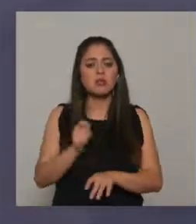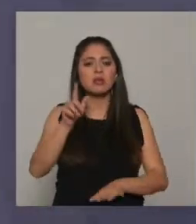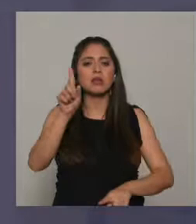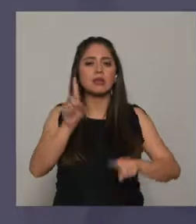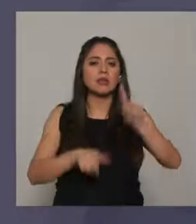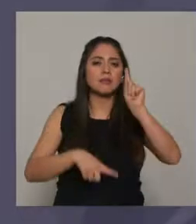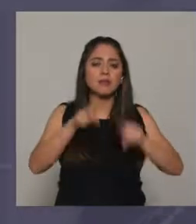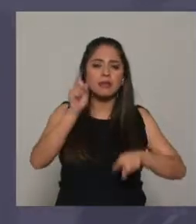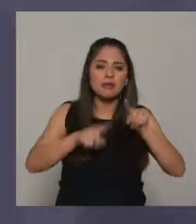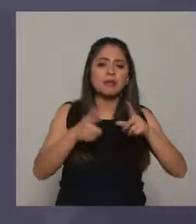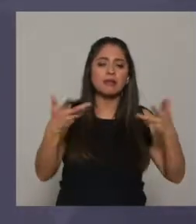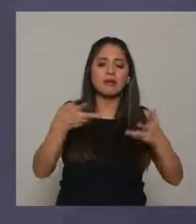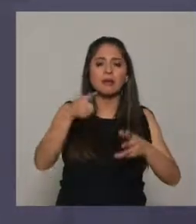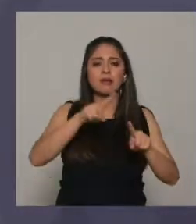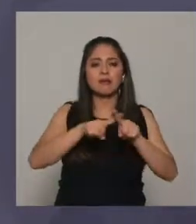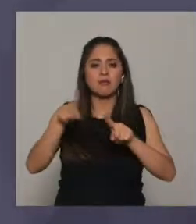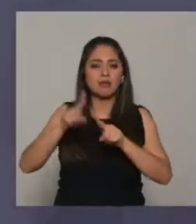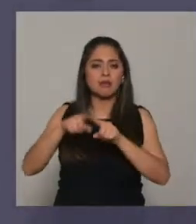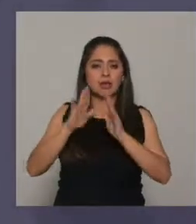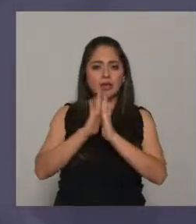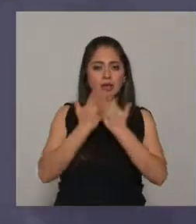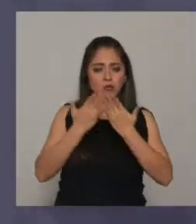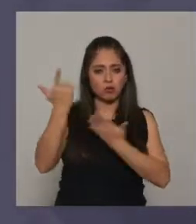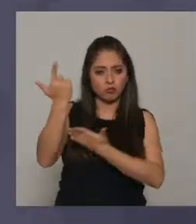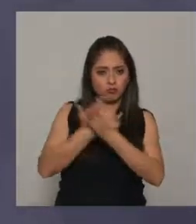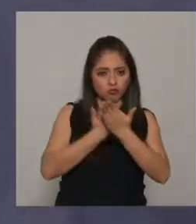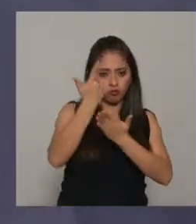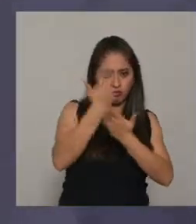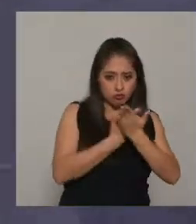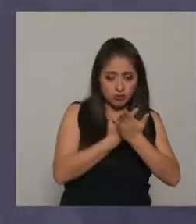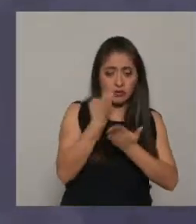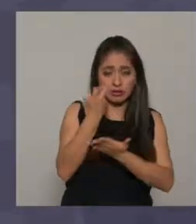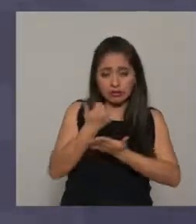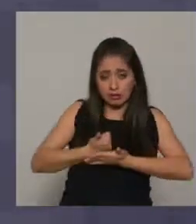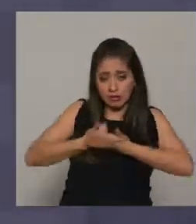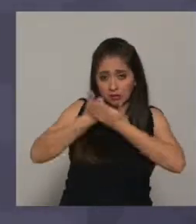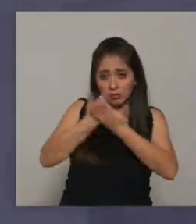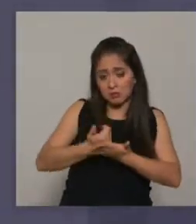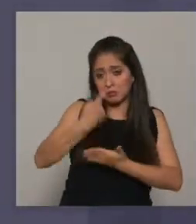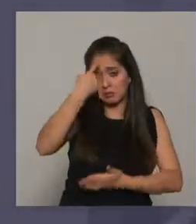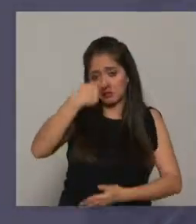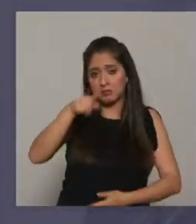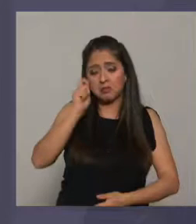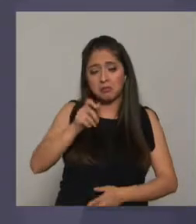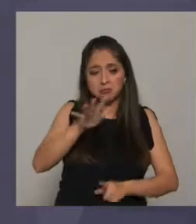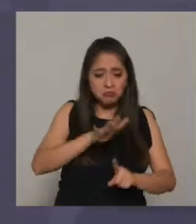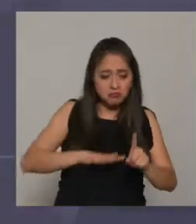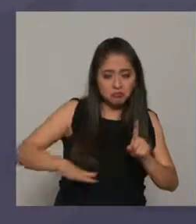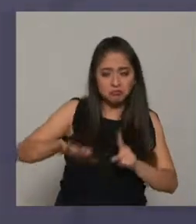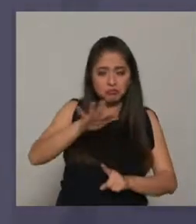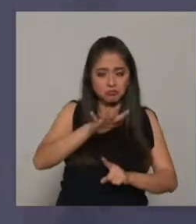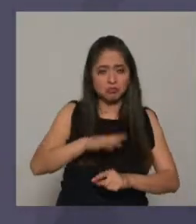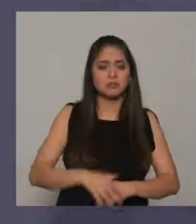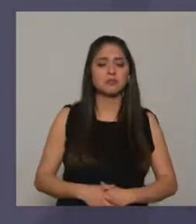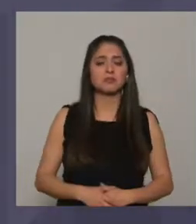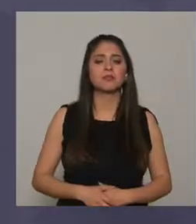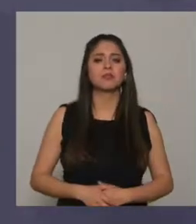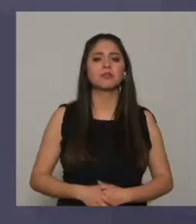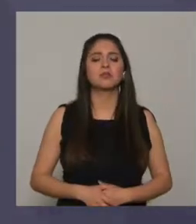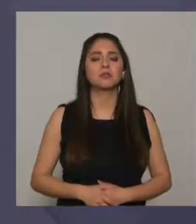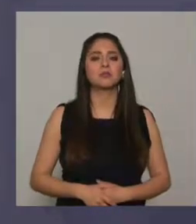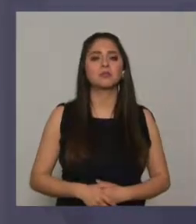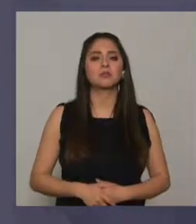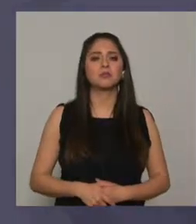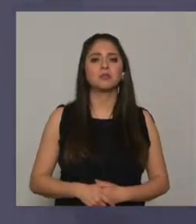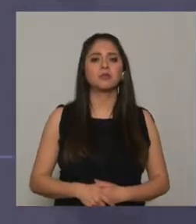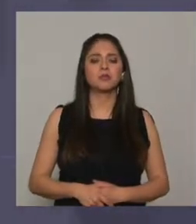índices y los libros de cotejo, que nos van a simplificar mucho el problema del espacio, ¿sí? Y el de